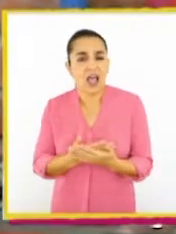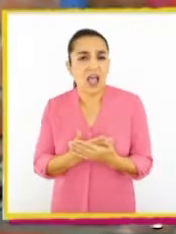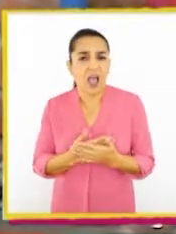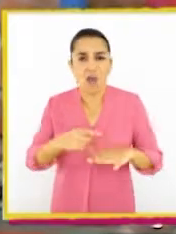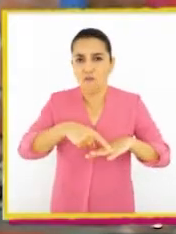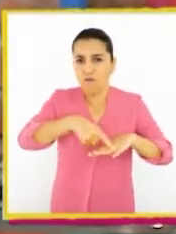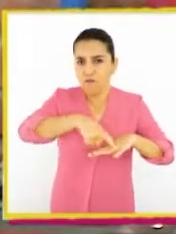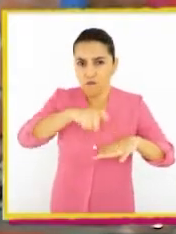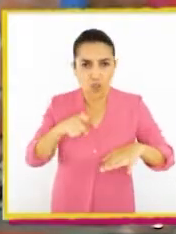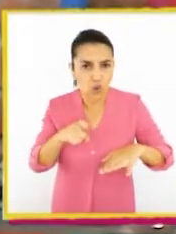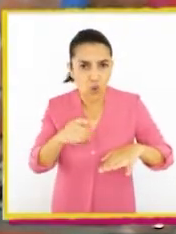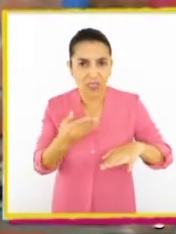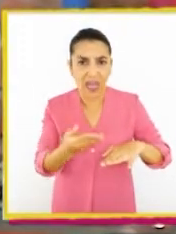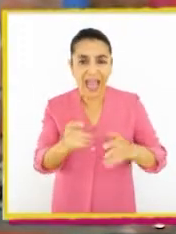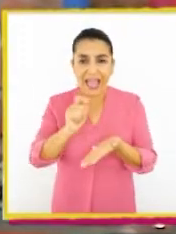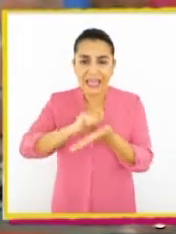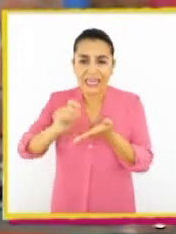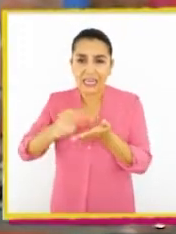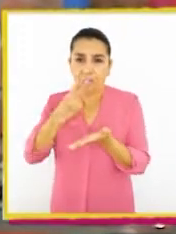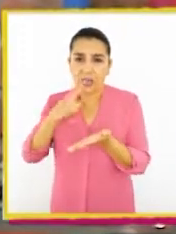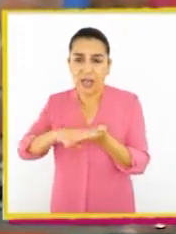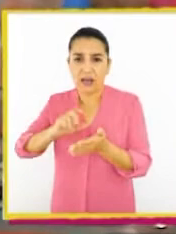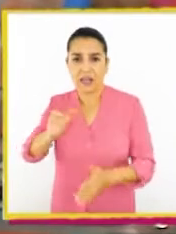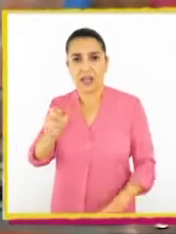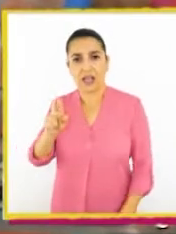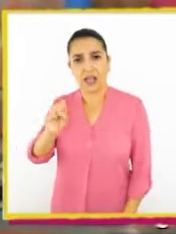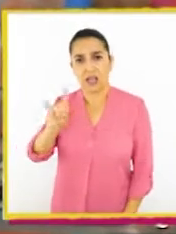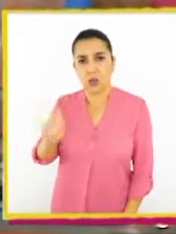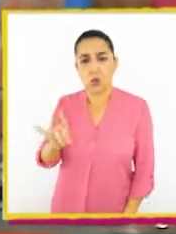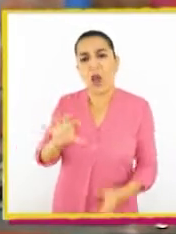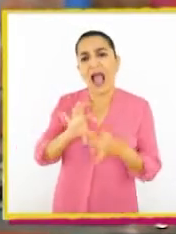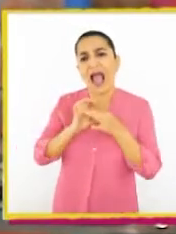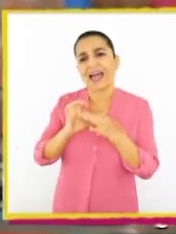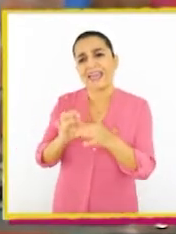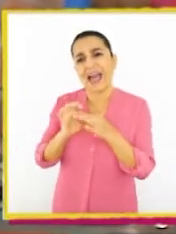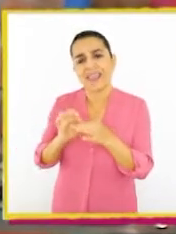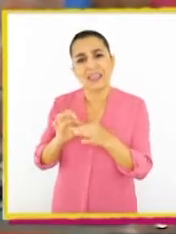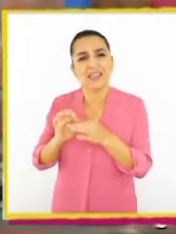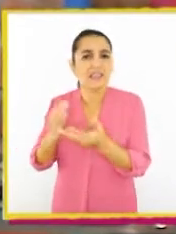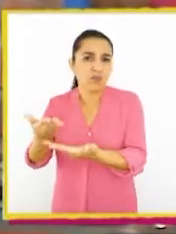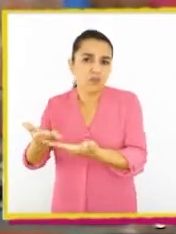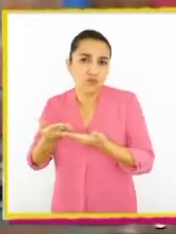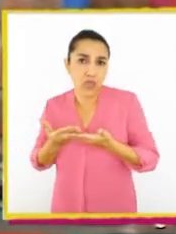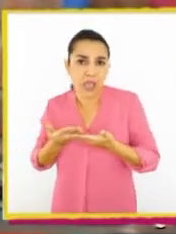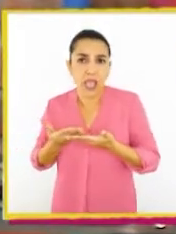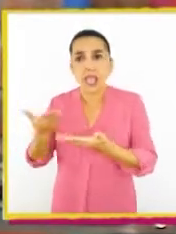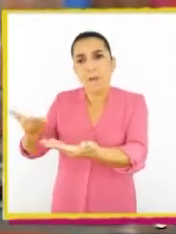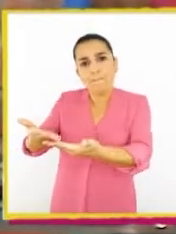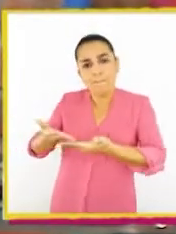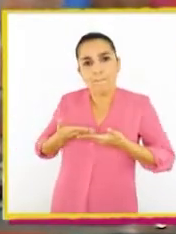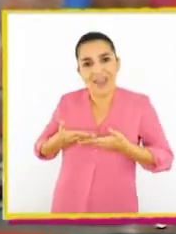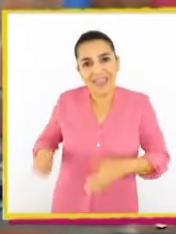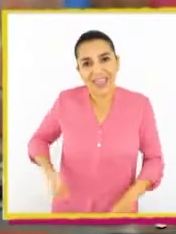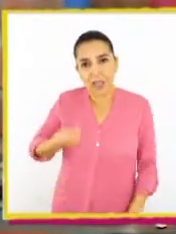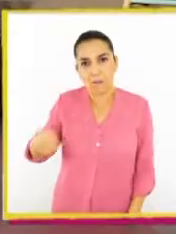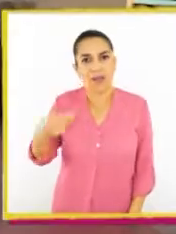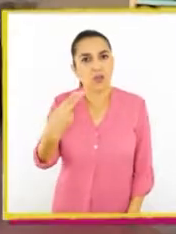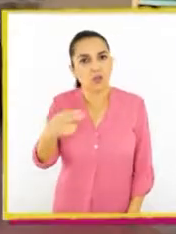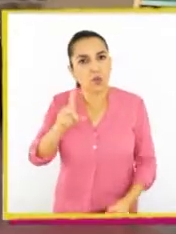Ay. La viuda Carmela Carvajal le escribe a Grau agradeciéndole las condolencias y que le mande la espada de su marido.